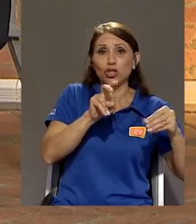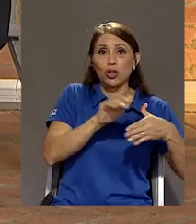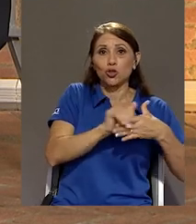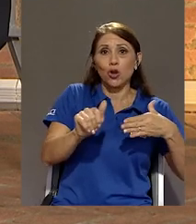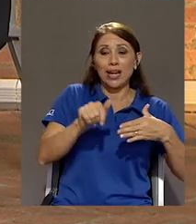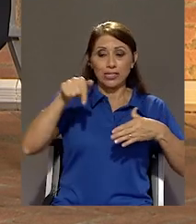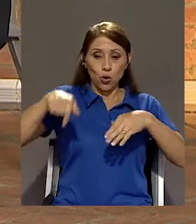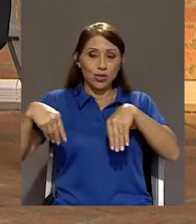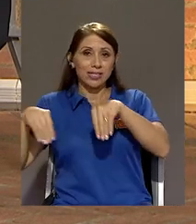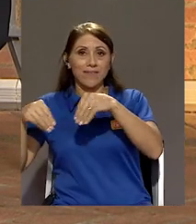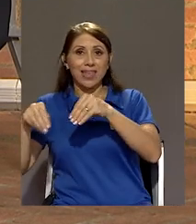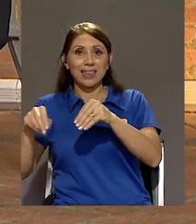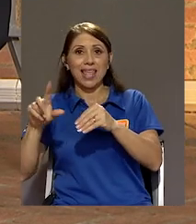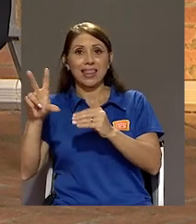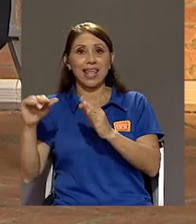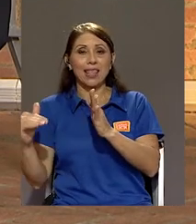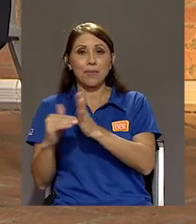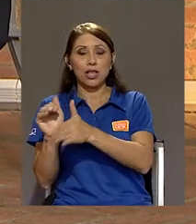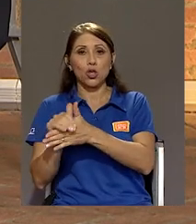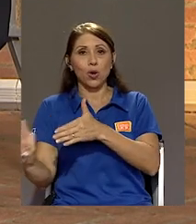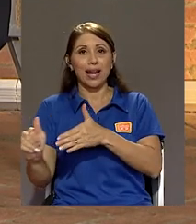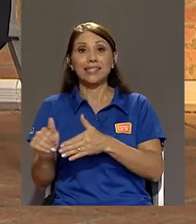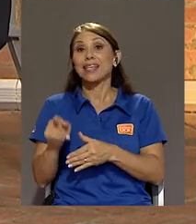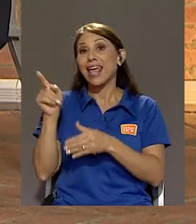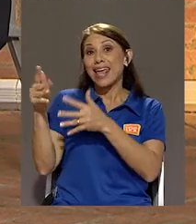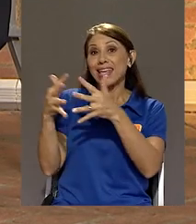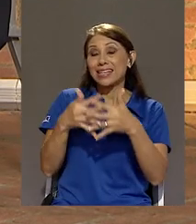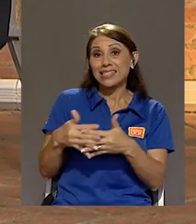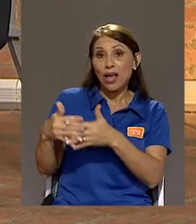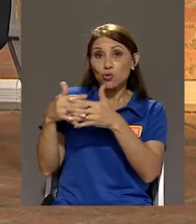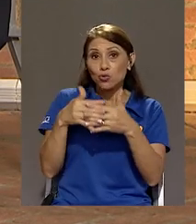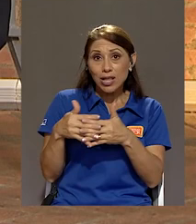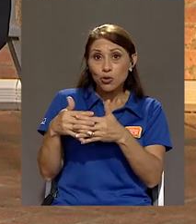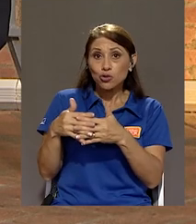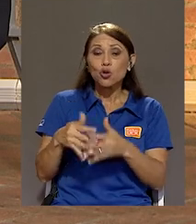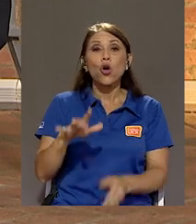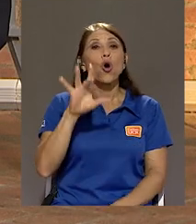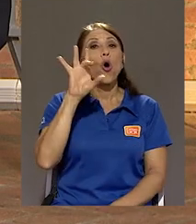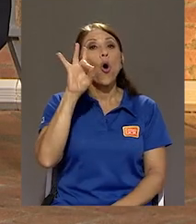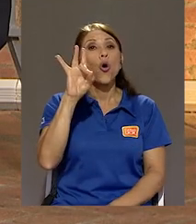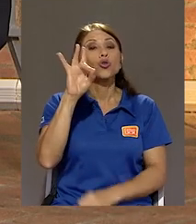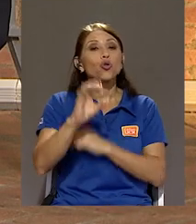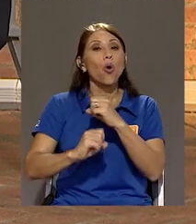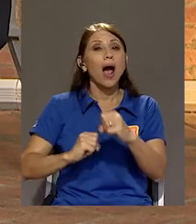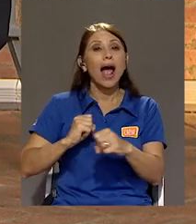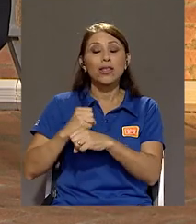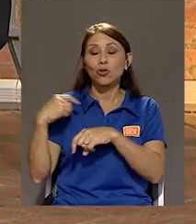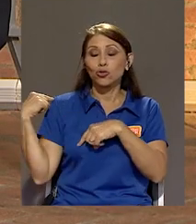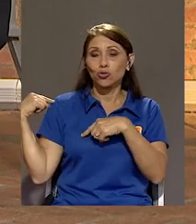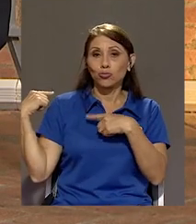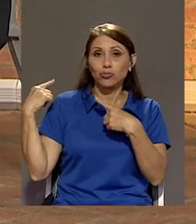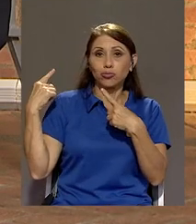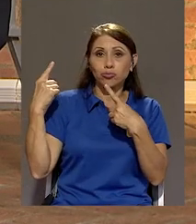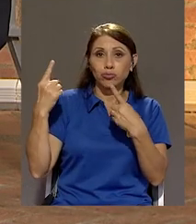En Estados Unidos, ese el crecimiento económico. Estados Unidos tiene 8 años de